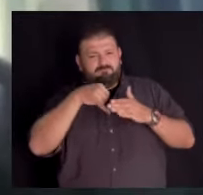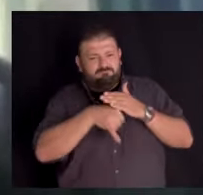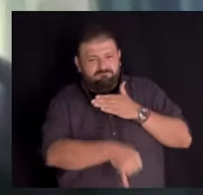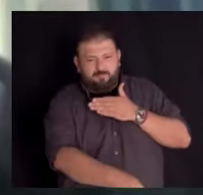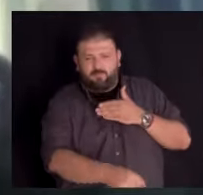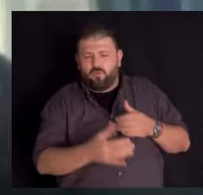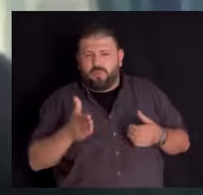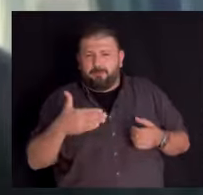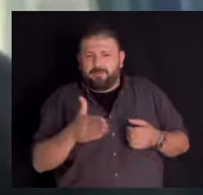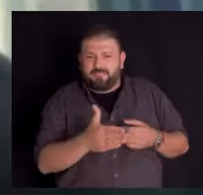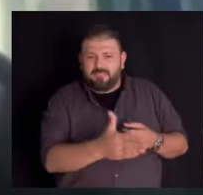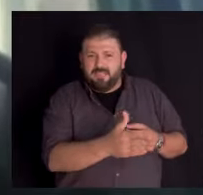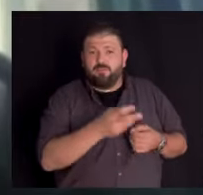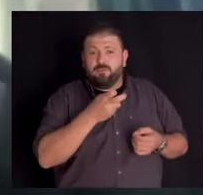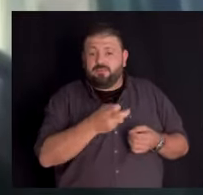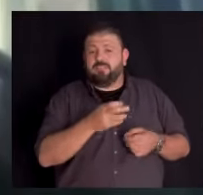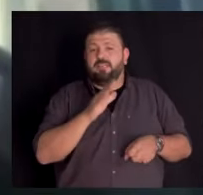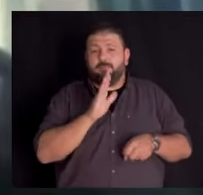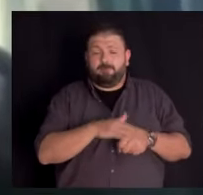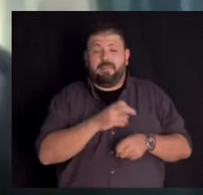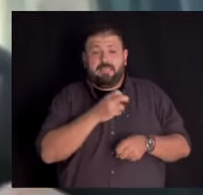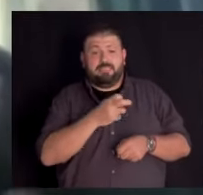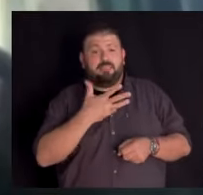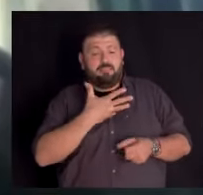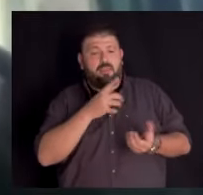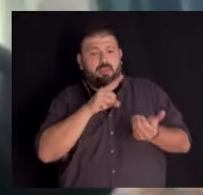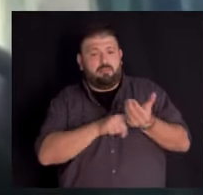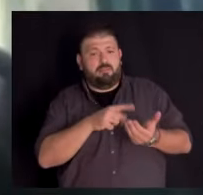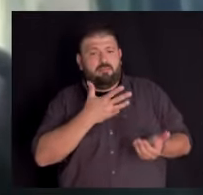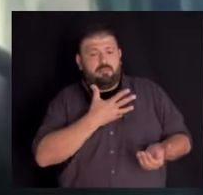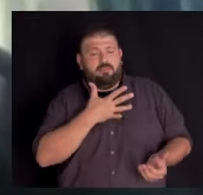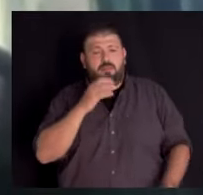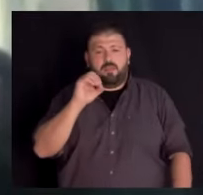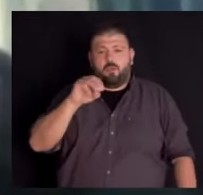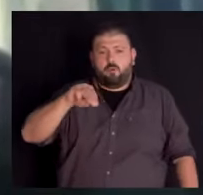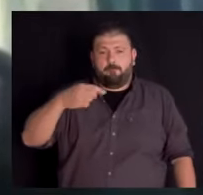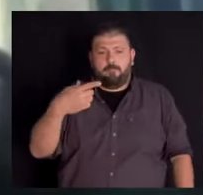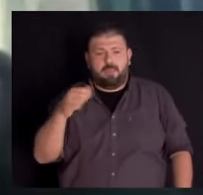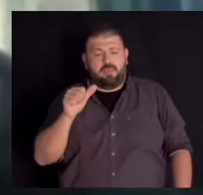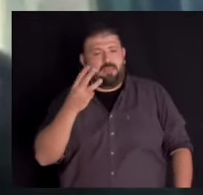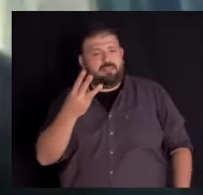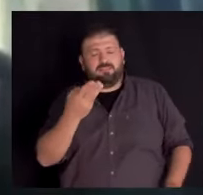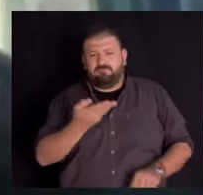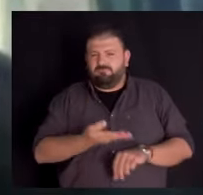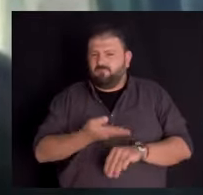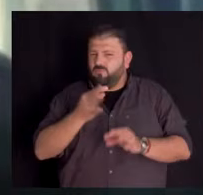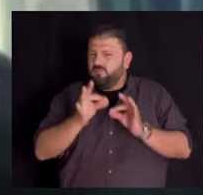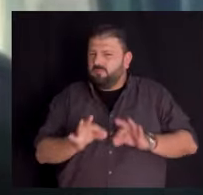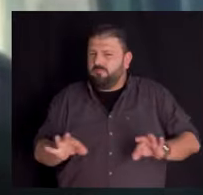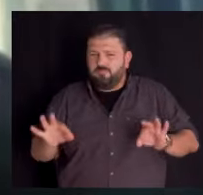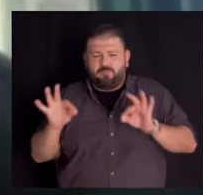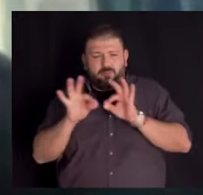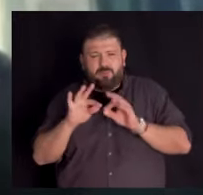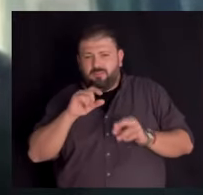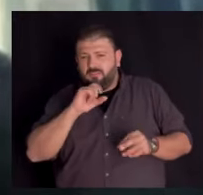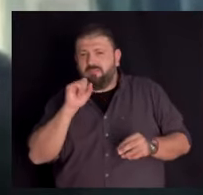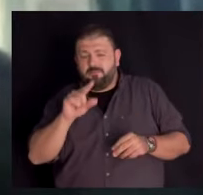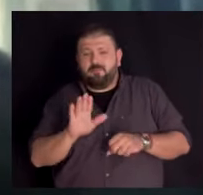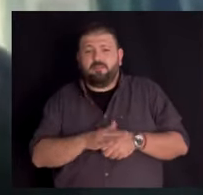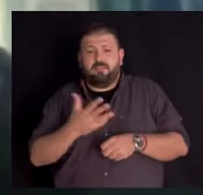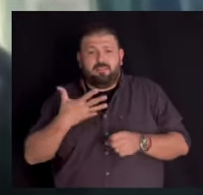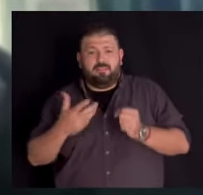es el de más calidad, ¿sí? Entonces, estos son importantísimos, también tienen que ver con los